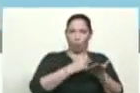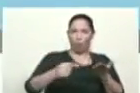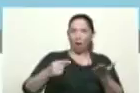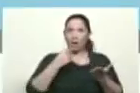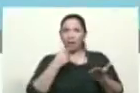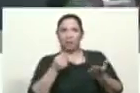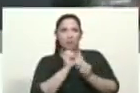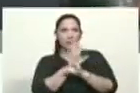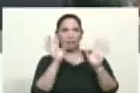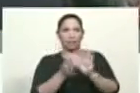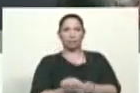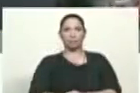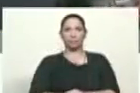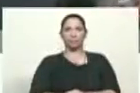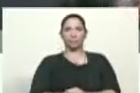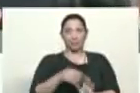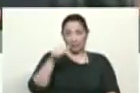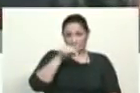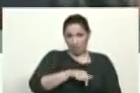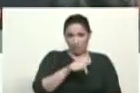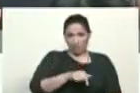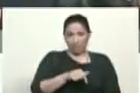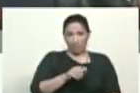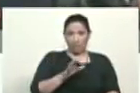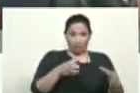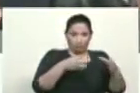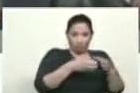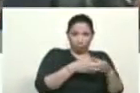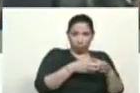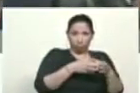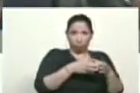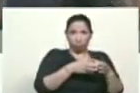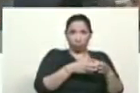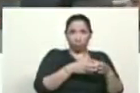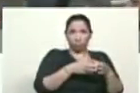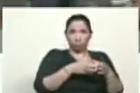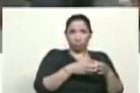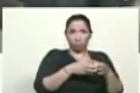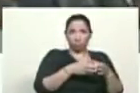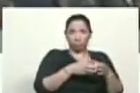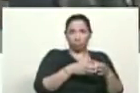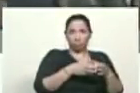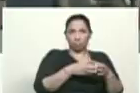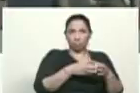todo claramente. De este lado, del lado de la revolución, el afán